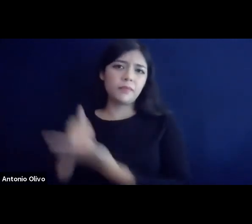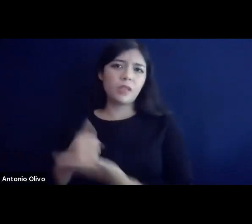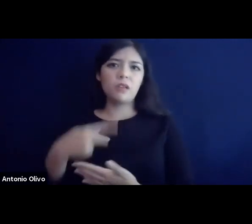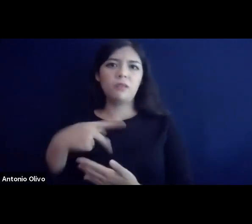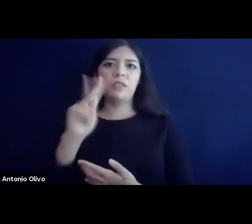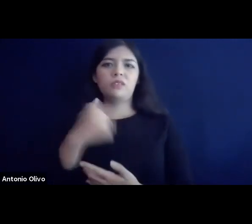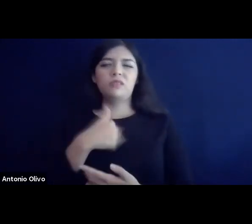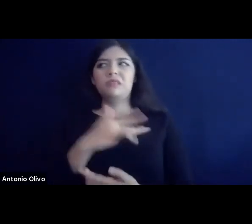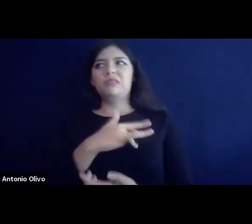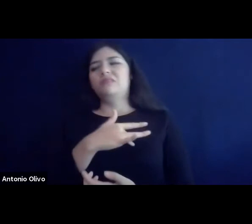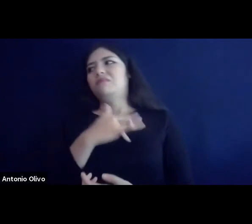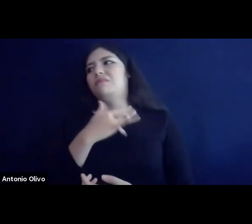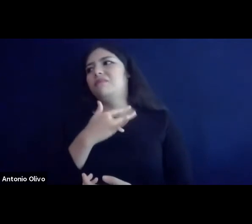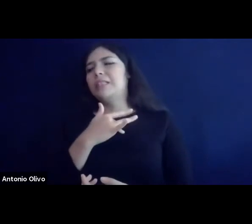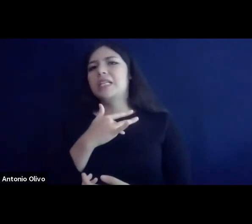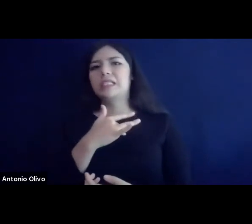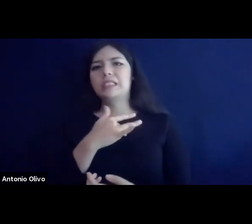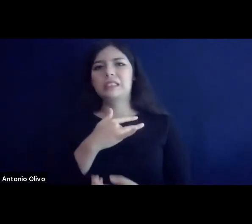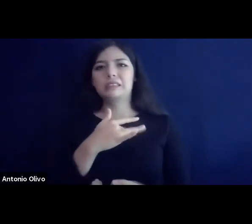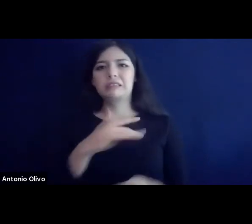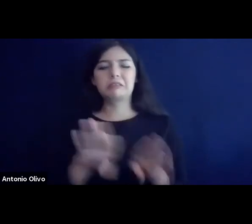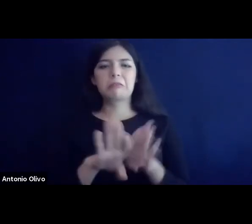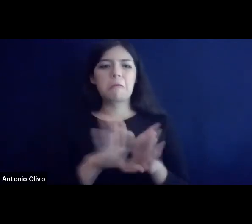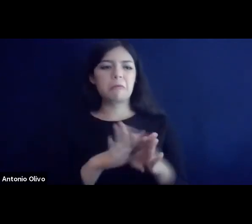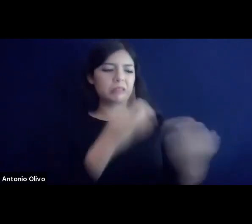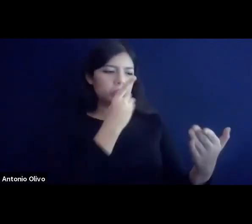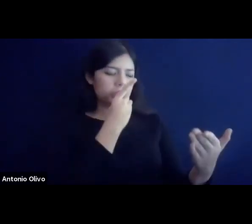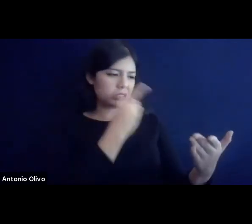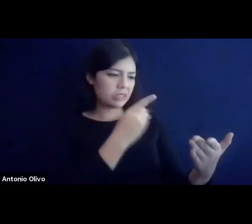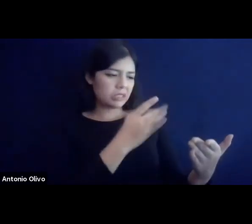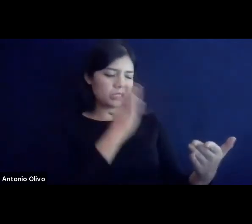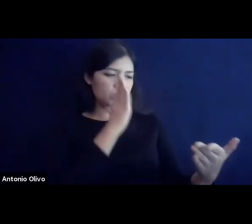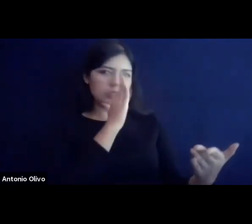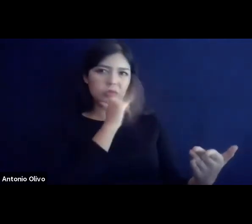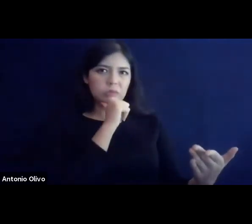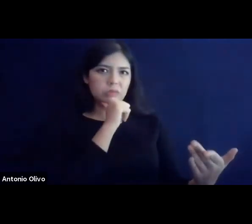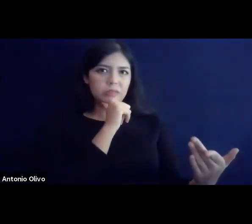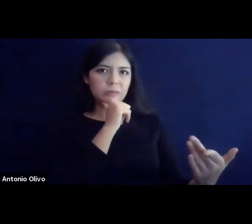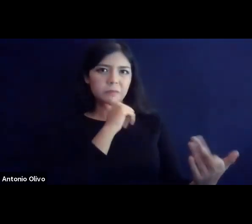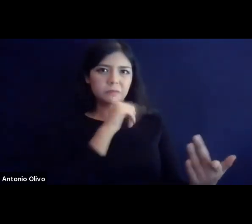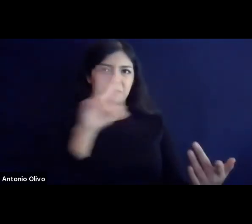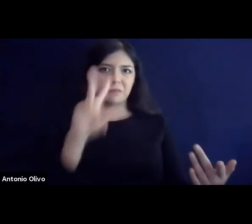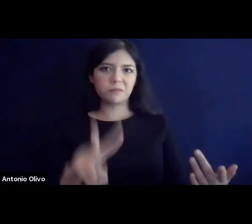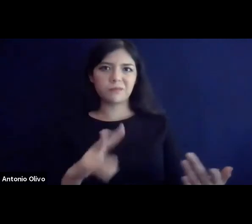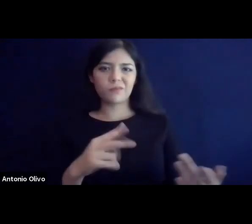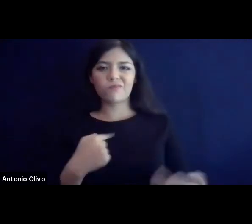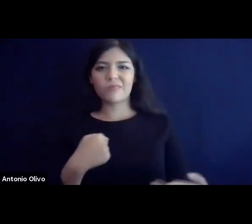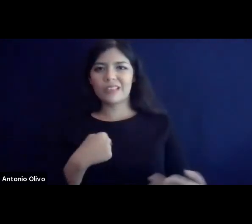vacío, sentí que no hubo seguimiento, o sea, a mí me costó